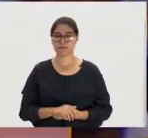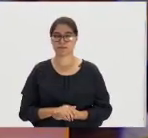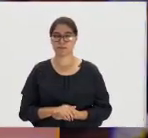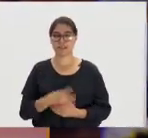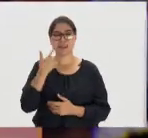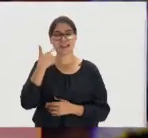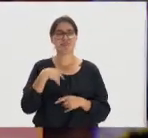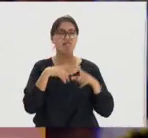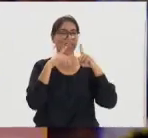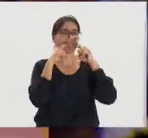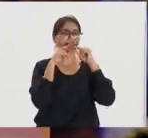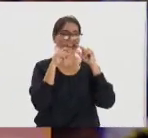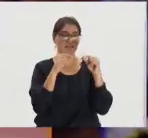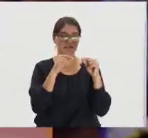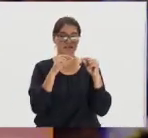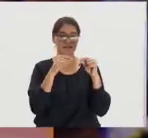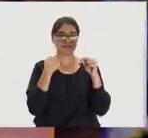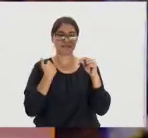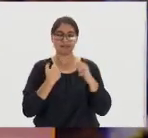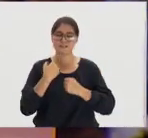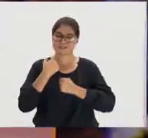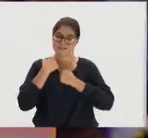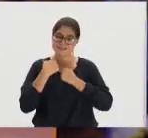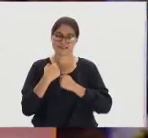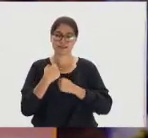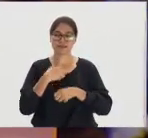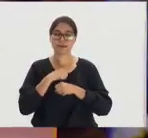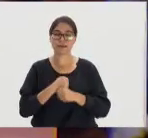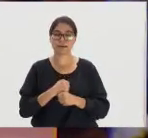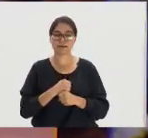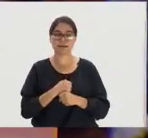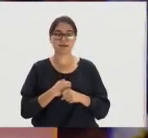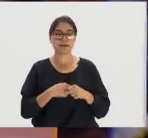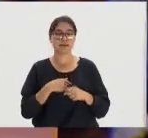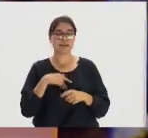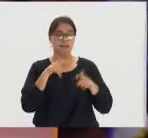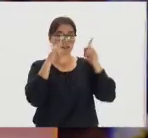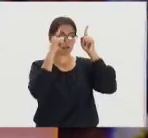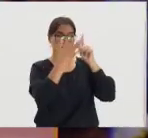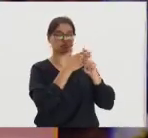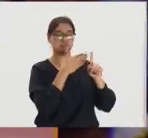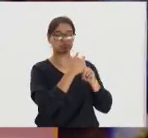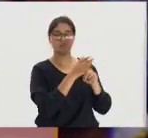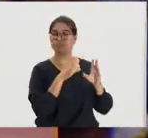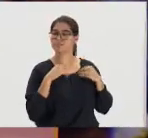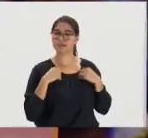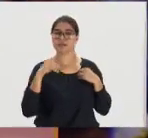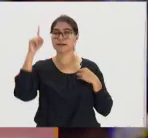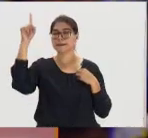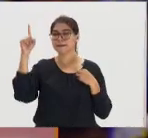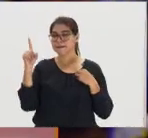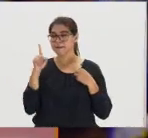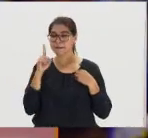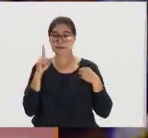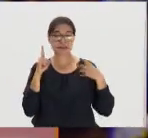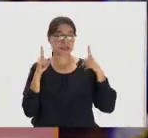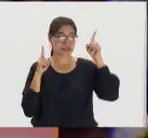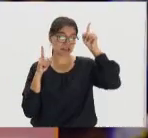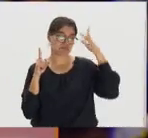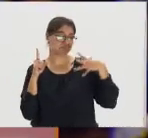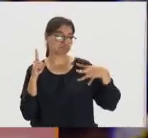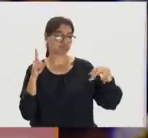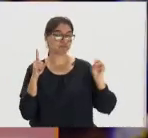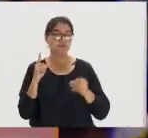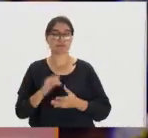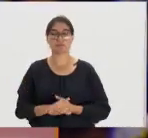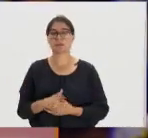vecino. Resistid al diablo y huirá de vosotros. En esta mañana hay una fuerza imprescindible en nuestras vidas que se